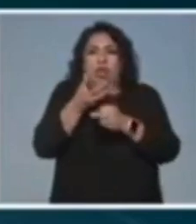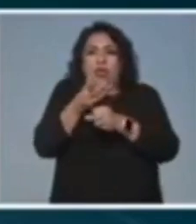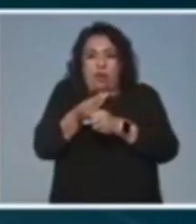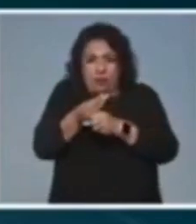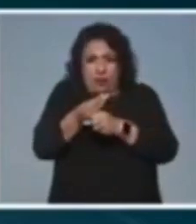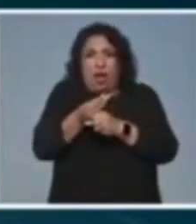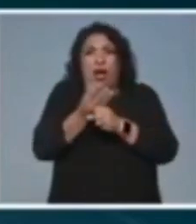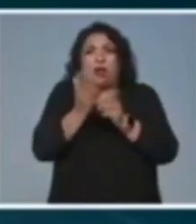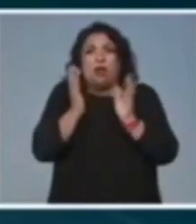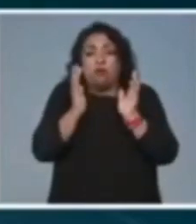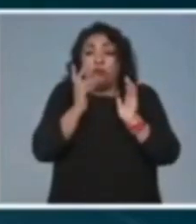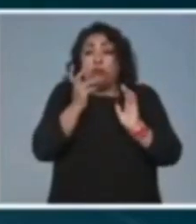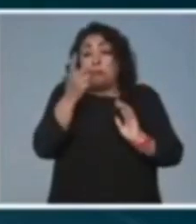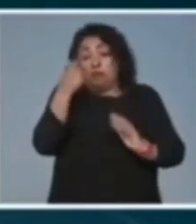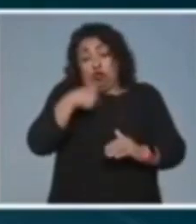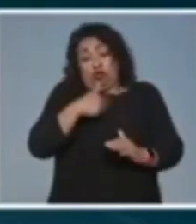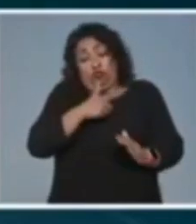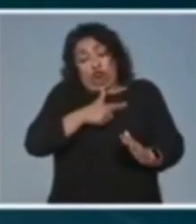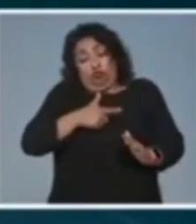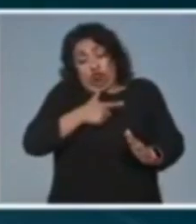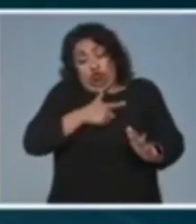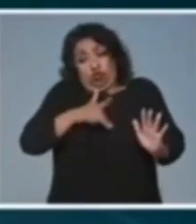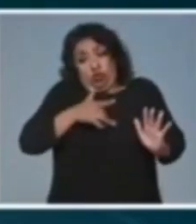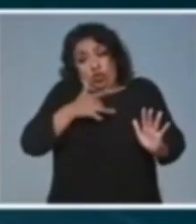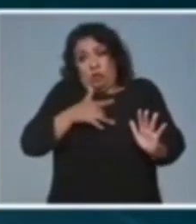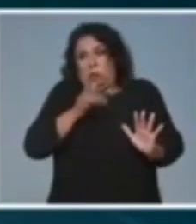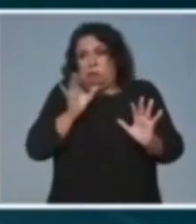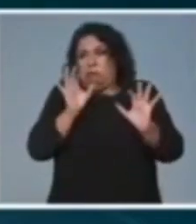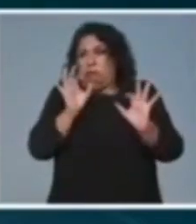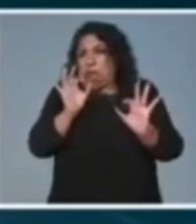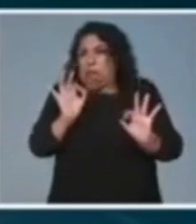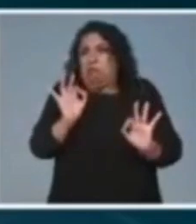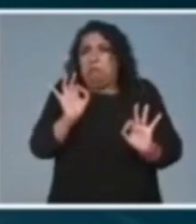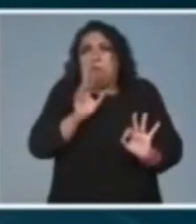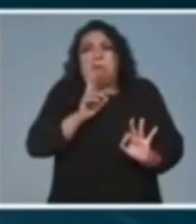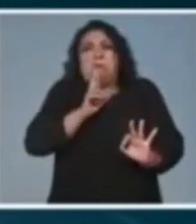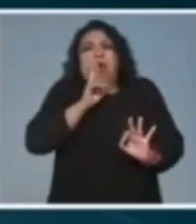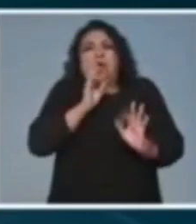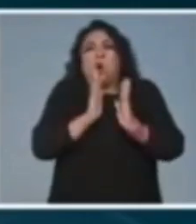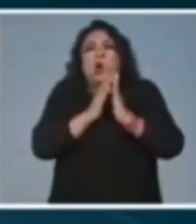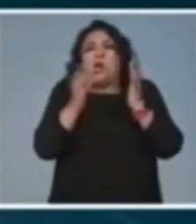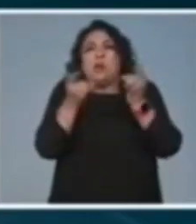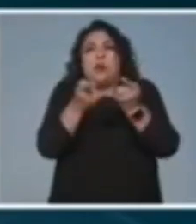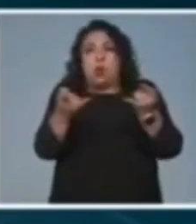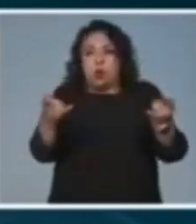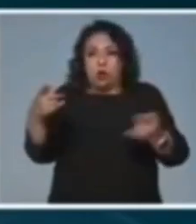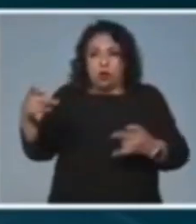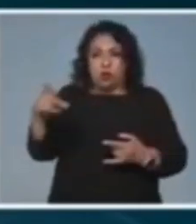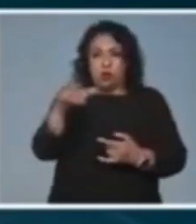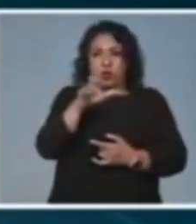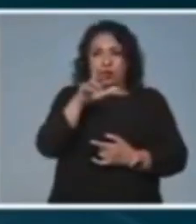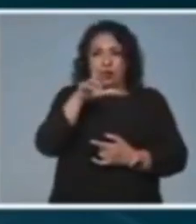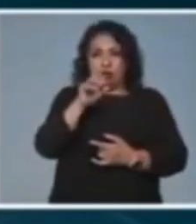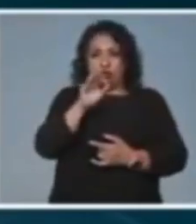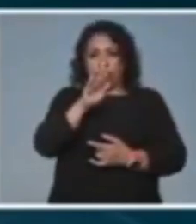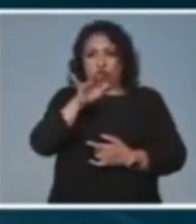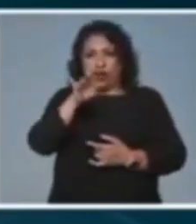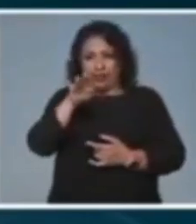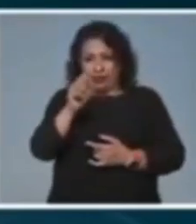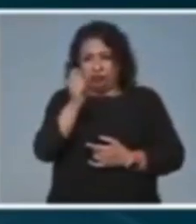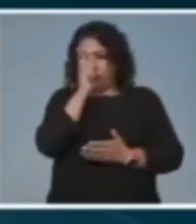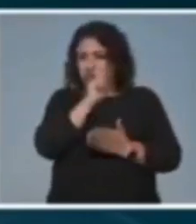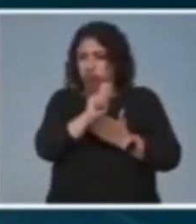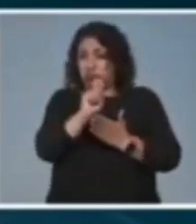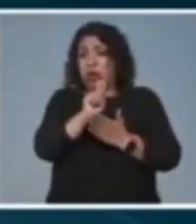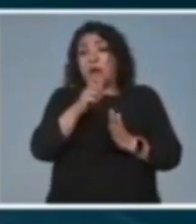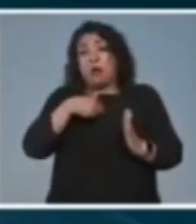Y son, repito, para mi gusto, de lo mejor o el mejor libro de cuentos de Carlos Fuentes, ¿no? Y